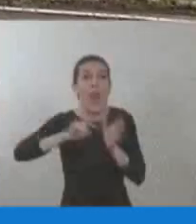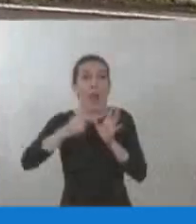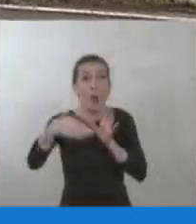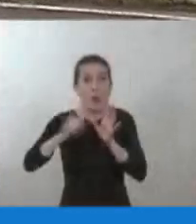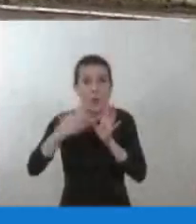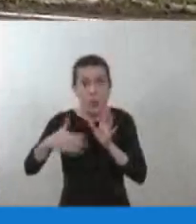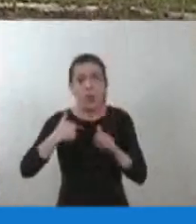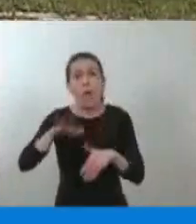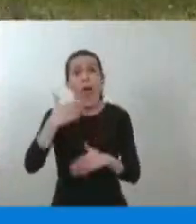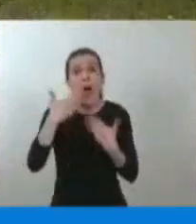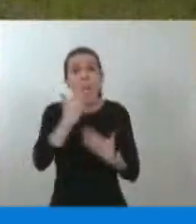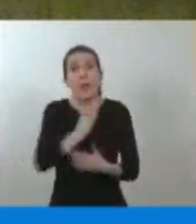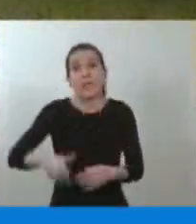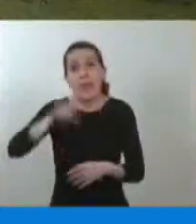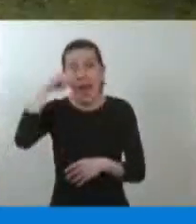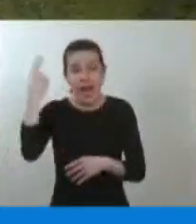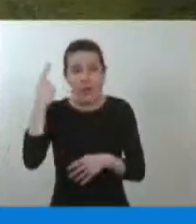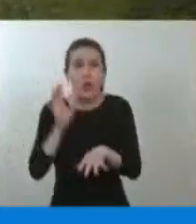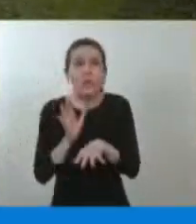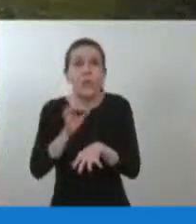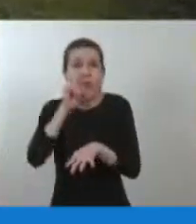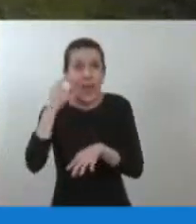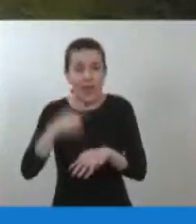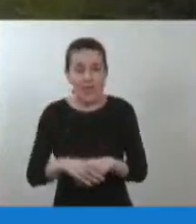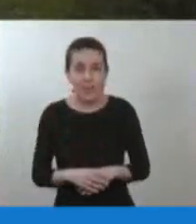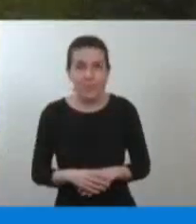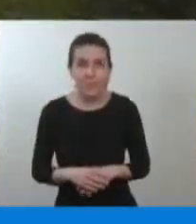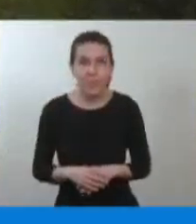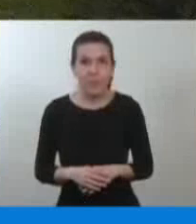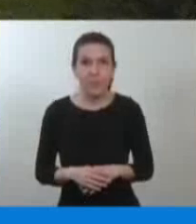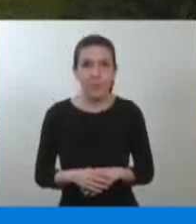del señor presidente de la nación alberto fernández